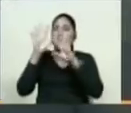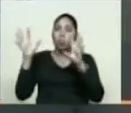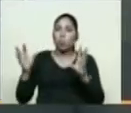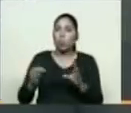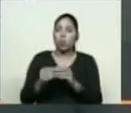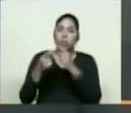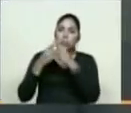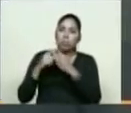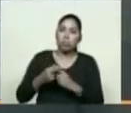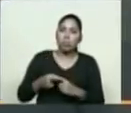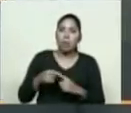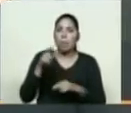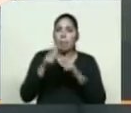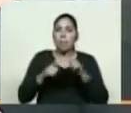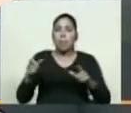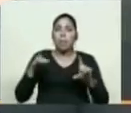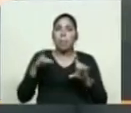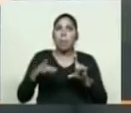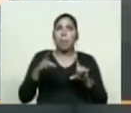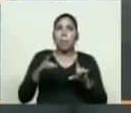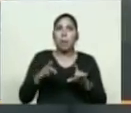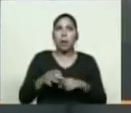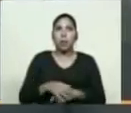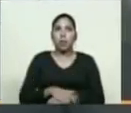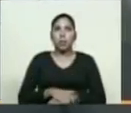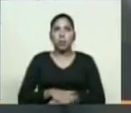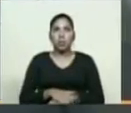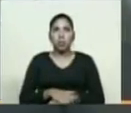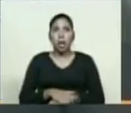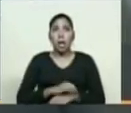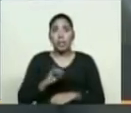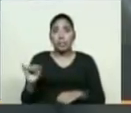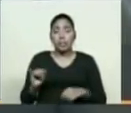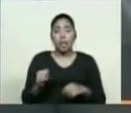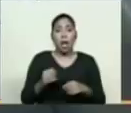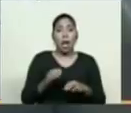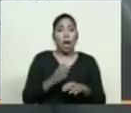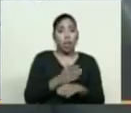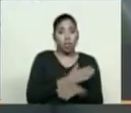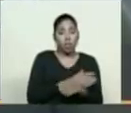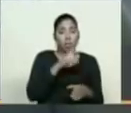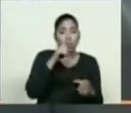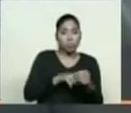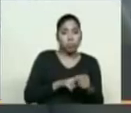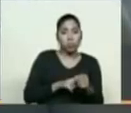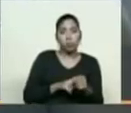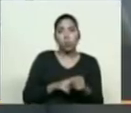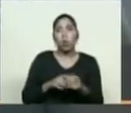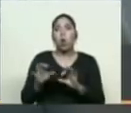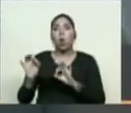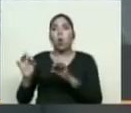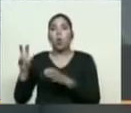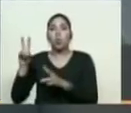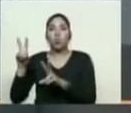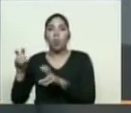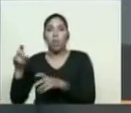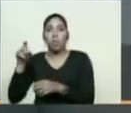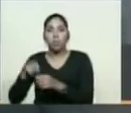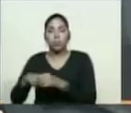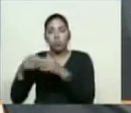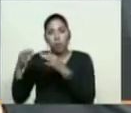carnetización, incluso si la tienen desglosadas por nuevos inscritos y los que ya estaban como militantes y decidieron formalizar su